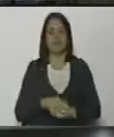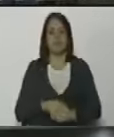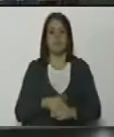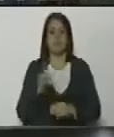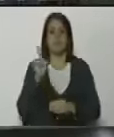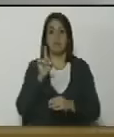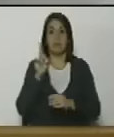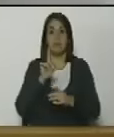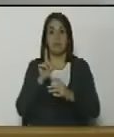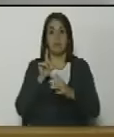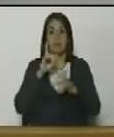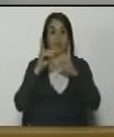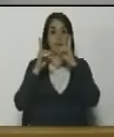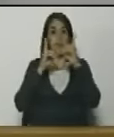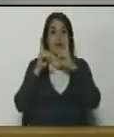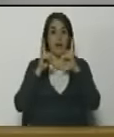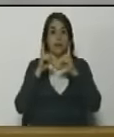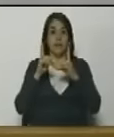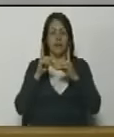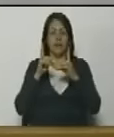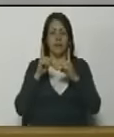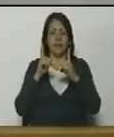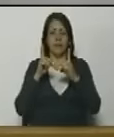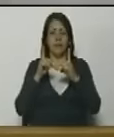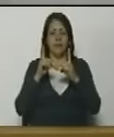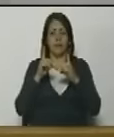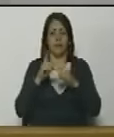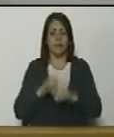¿No van a escuchar el debate?